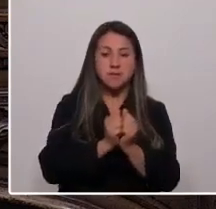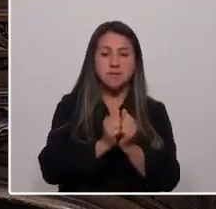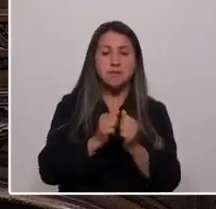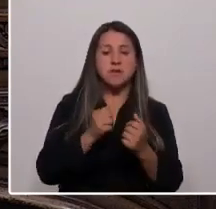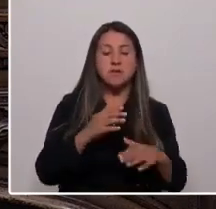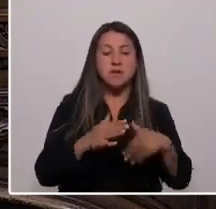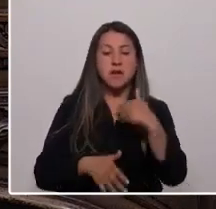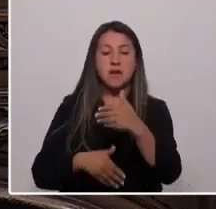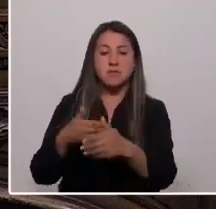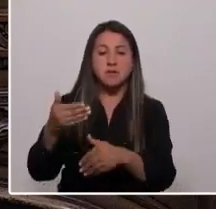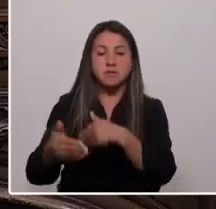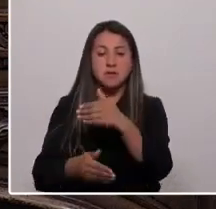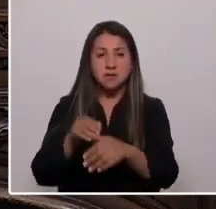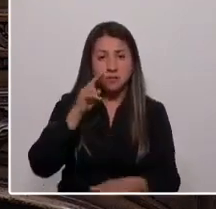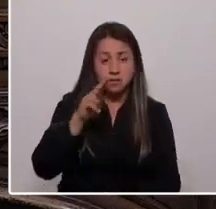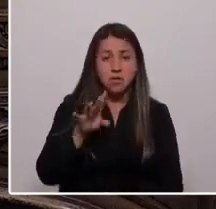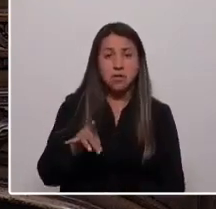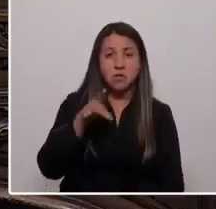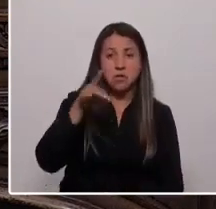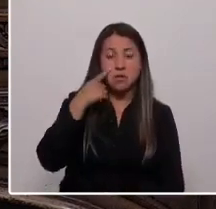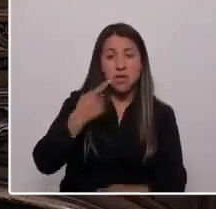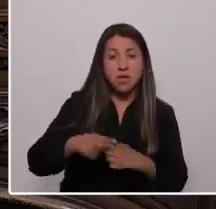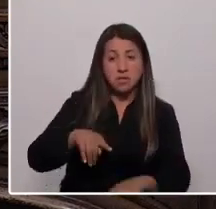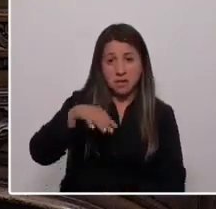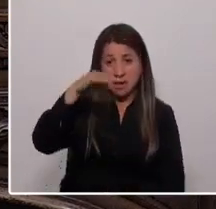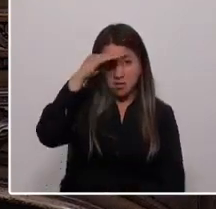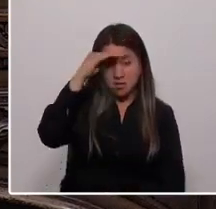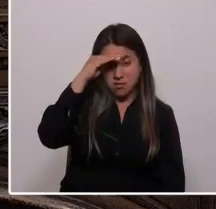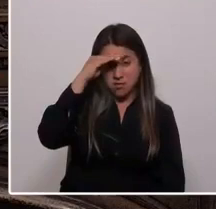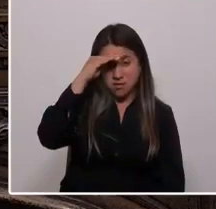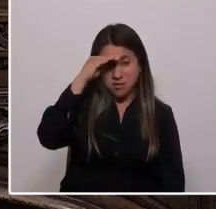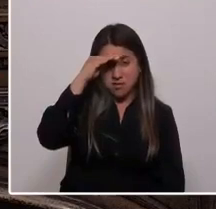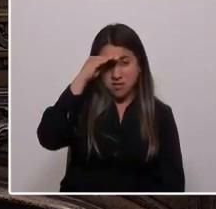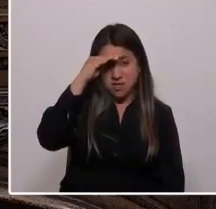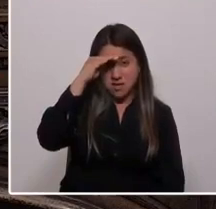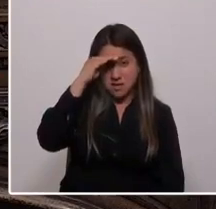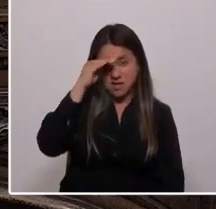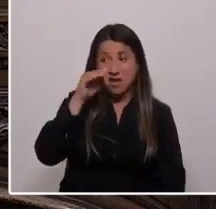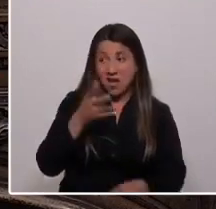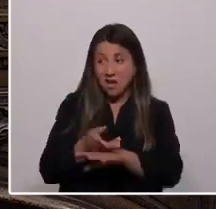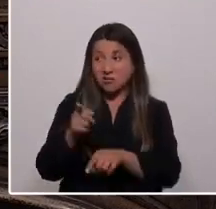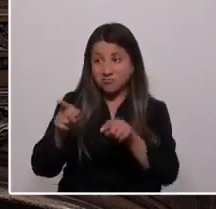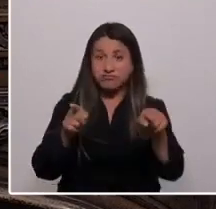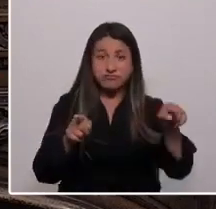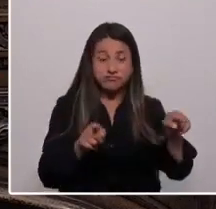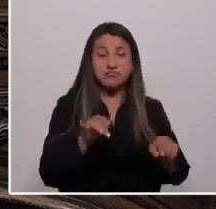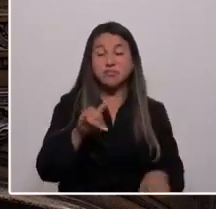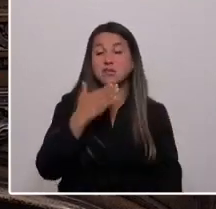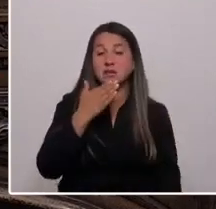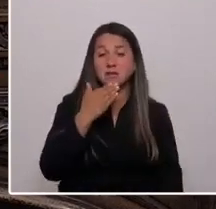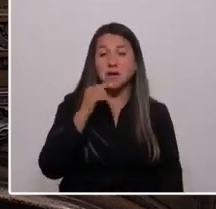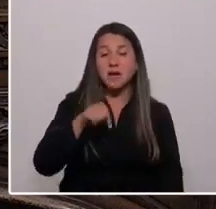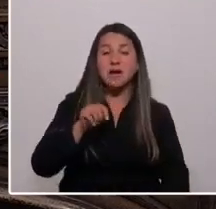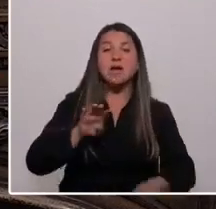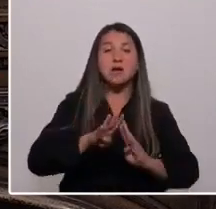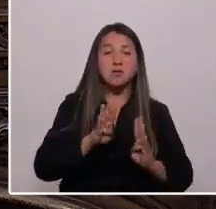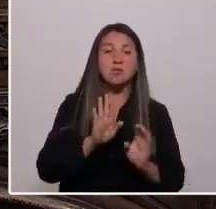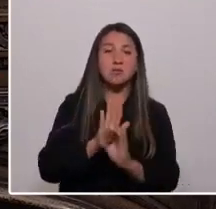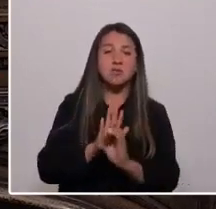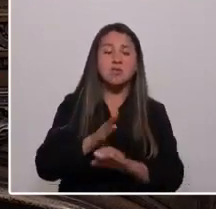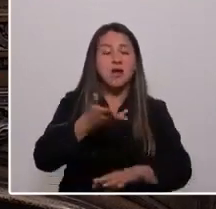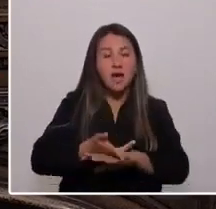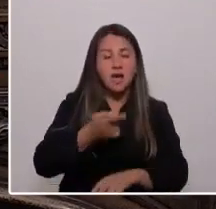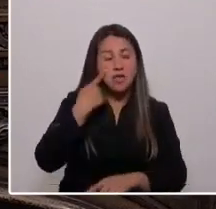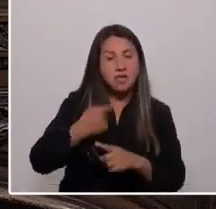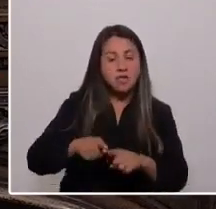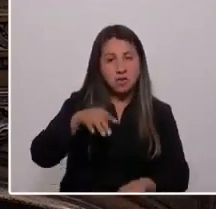doy cuenta que la desconfianza ha invadido casi todos los espacios incluyendo por supuesto la convención constitucional nos cuesta